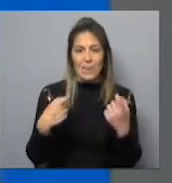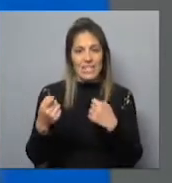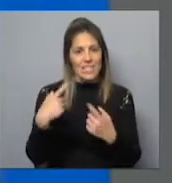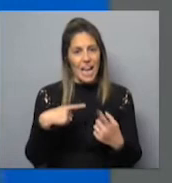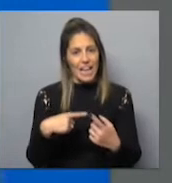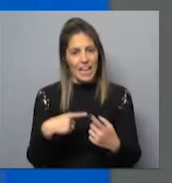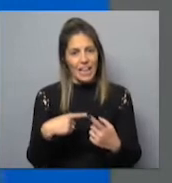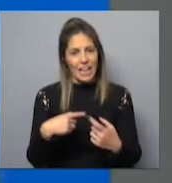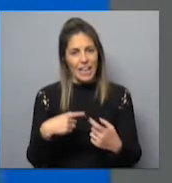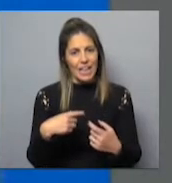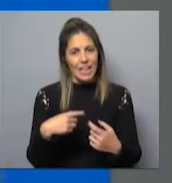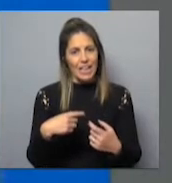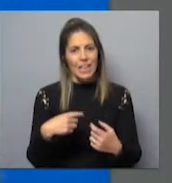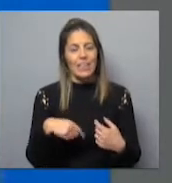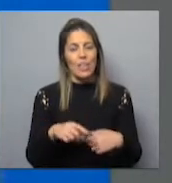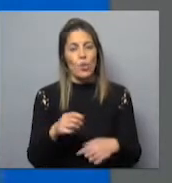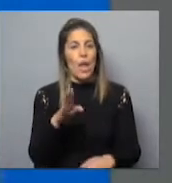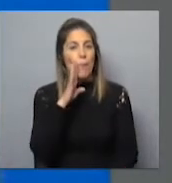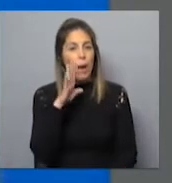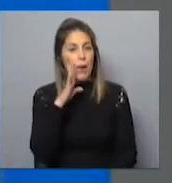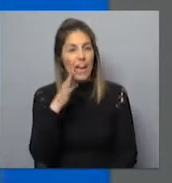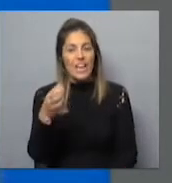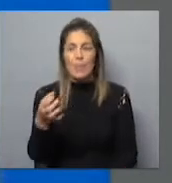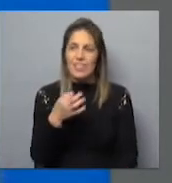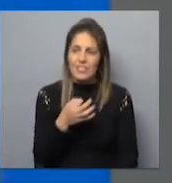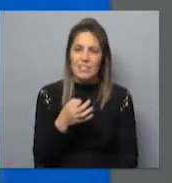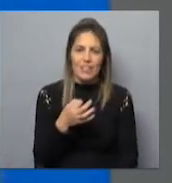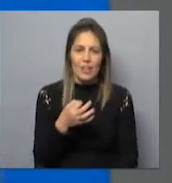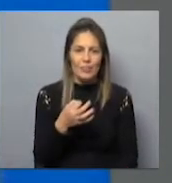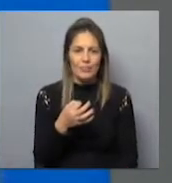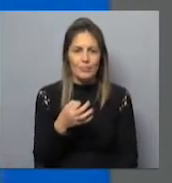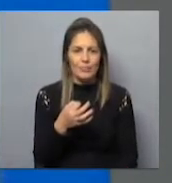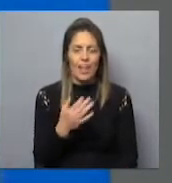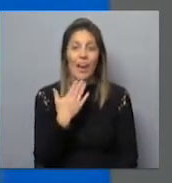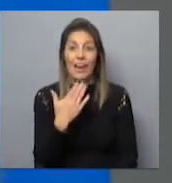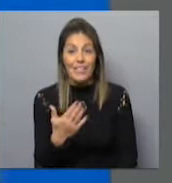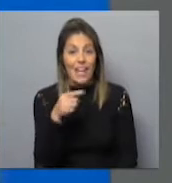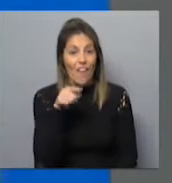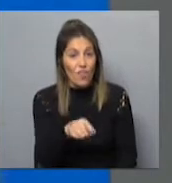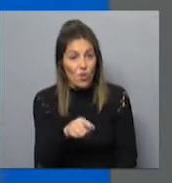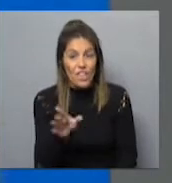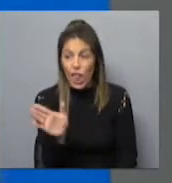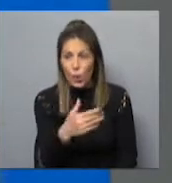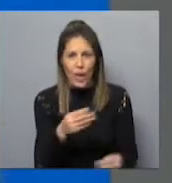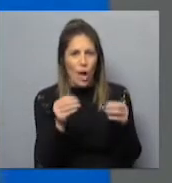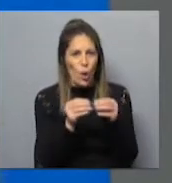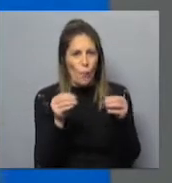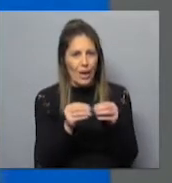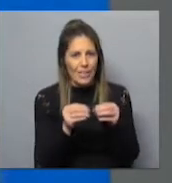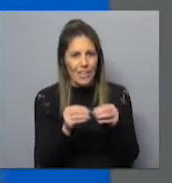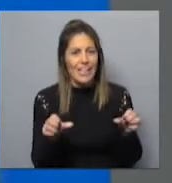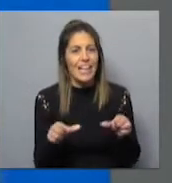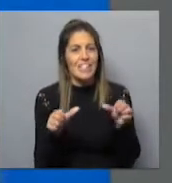por mes en ser de una mamá que me decía que agradezco a vos ya todas las compañeras que están haciendo esta